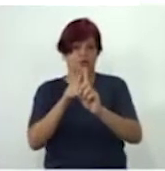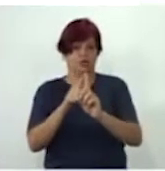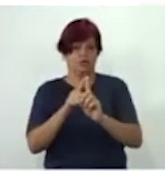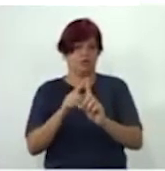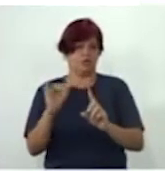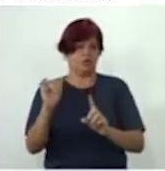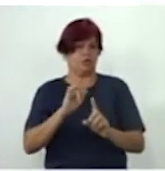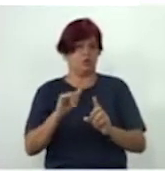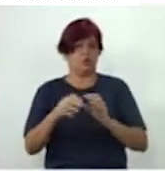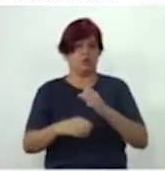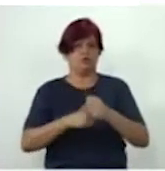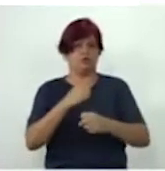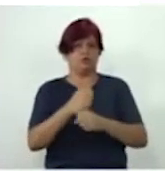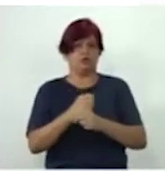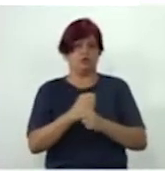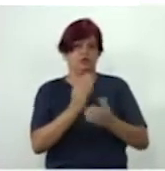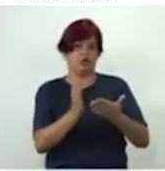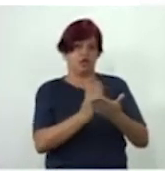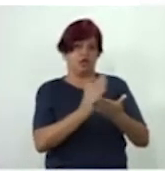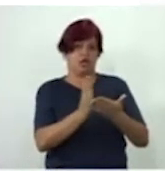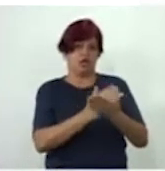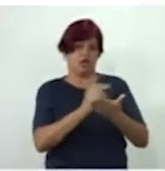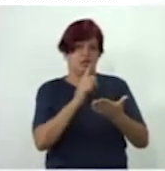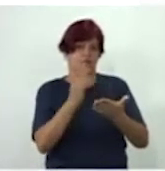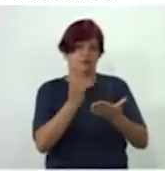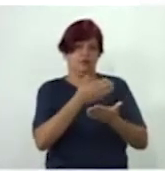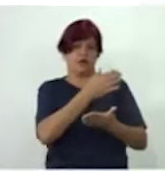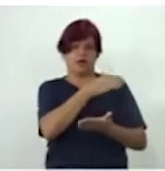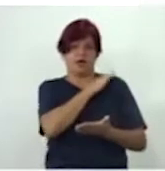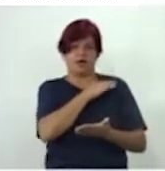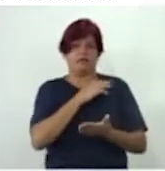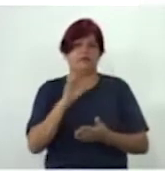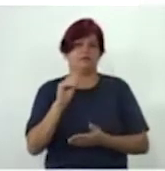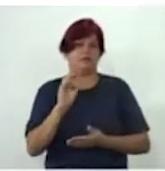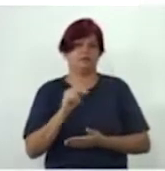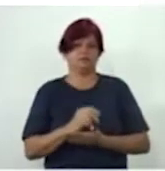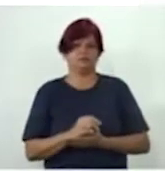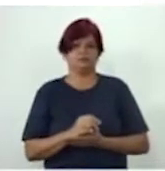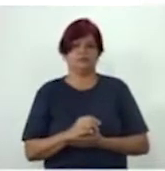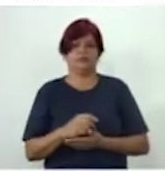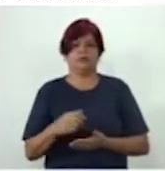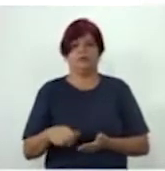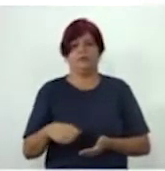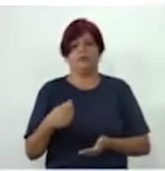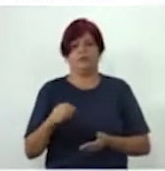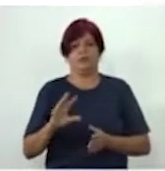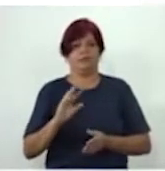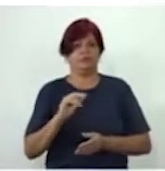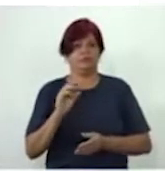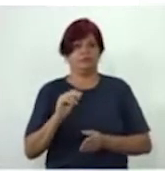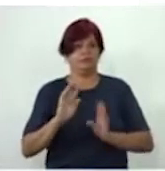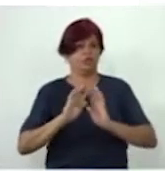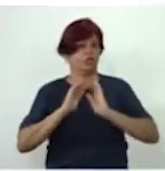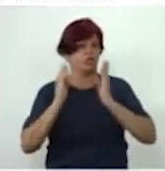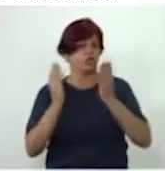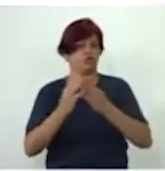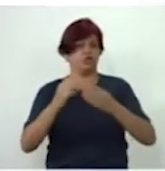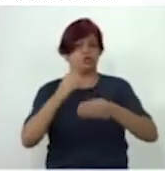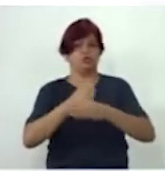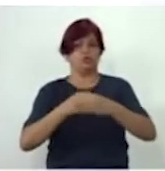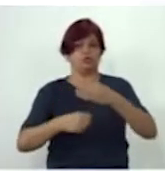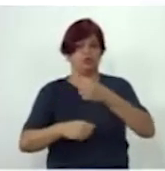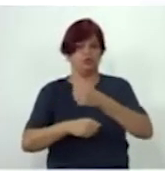la bibliografía anteriormente mencionada y debemos destacar que todo el sistema de